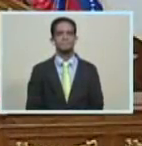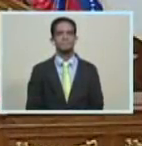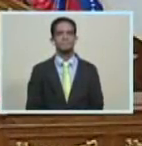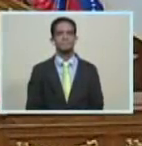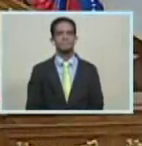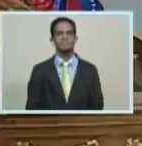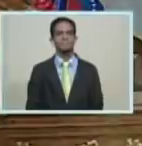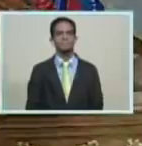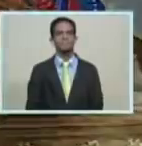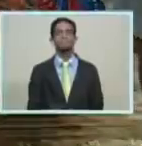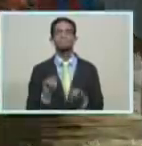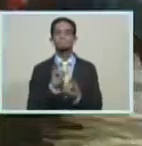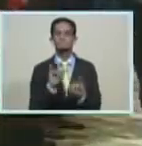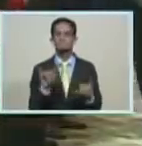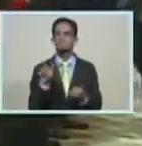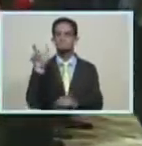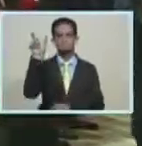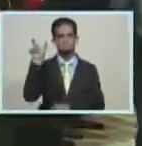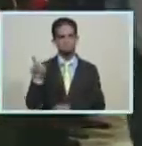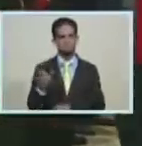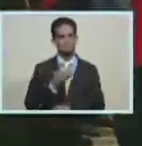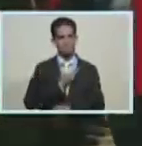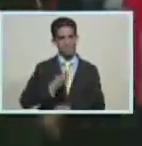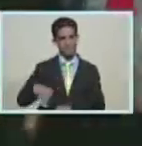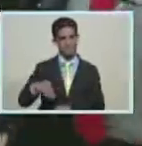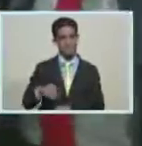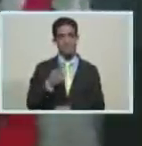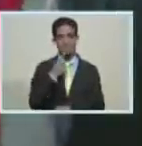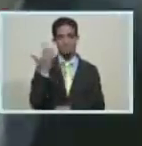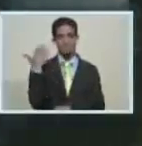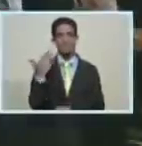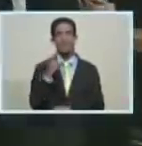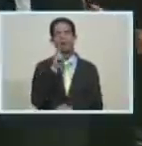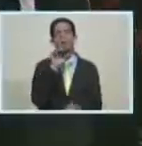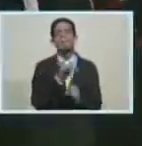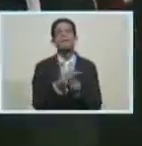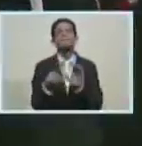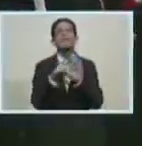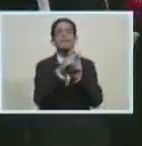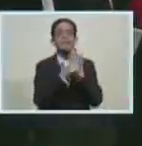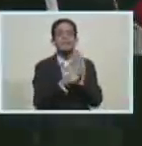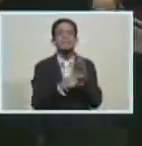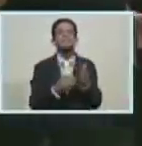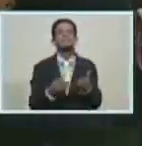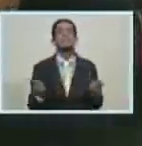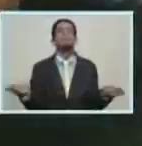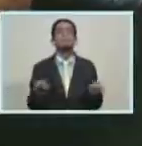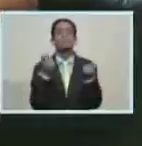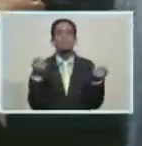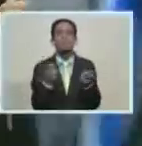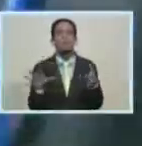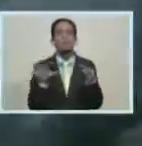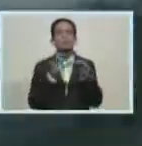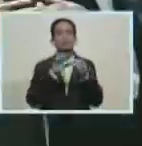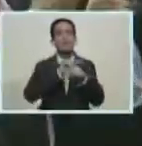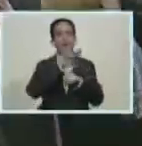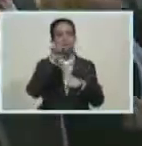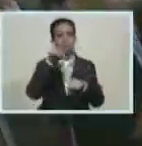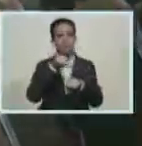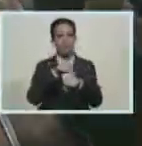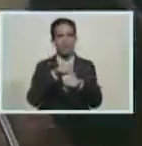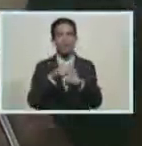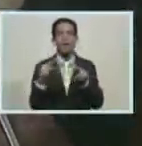de Venezuela, Nicolás Maduro Moros. Juró cumplir las leyes de la República, promover la unión nacional, el reencuentro y